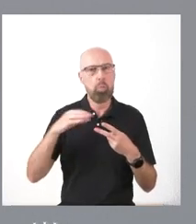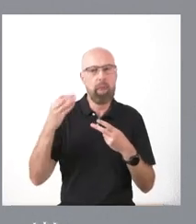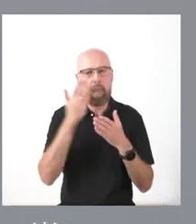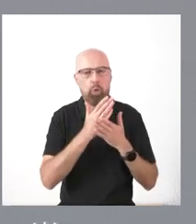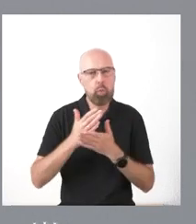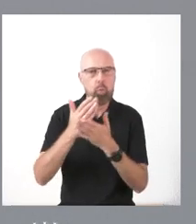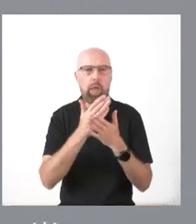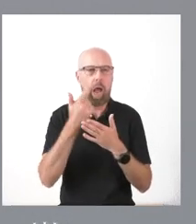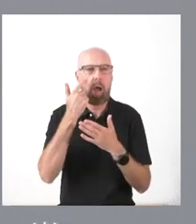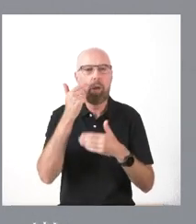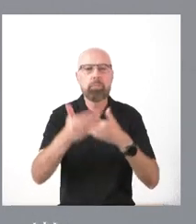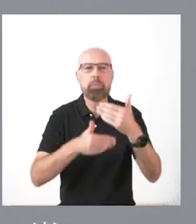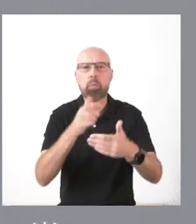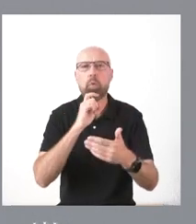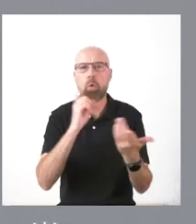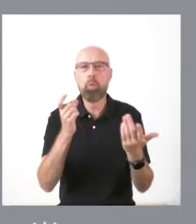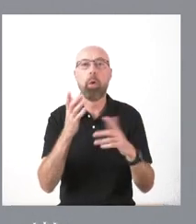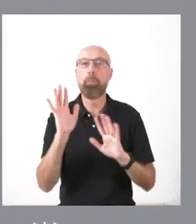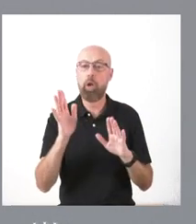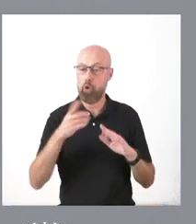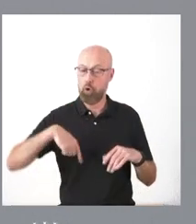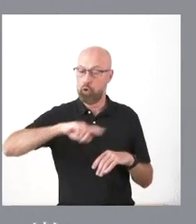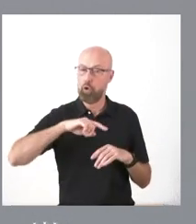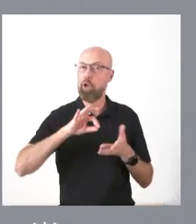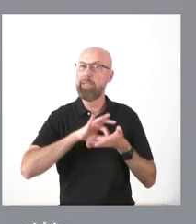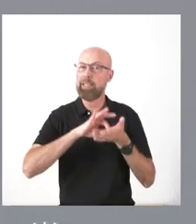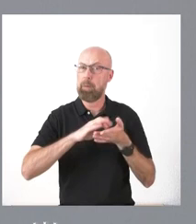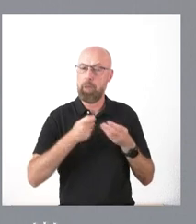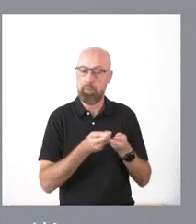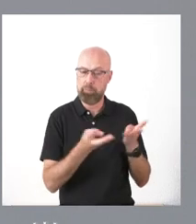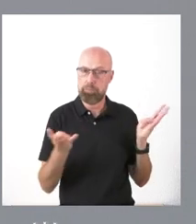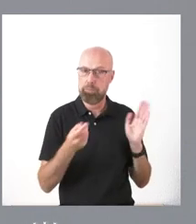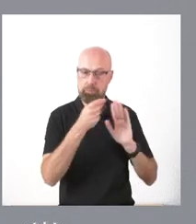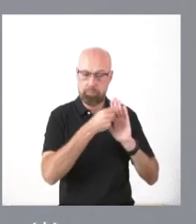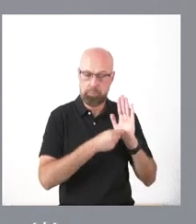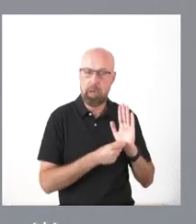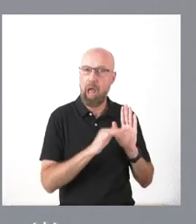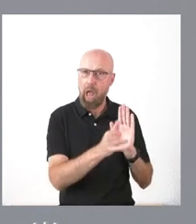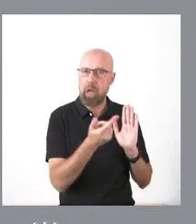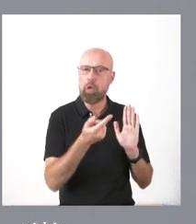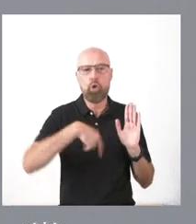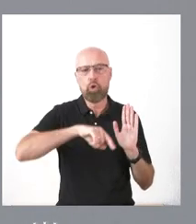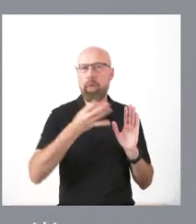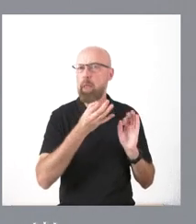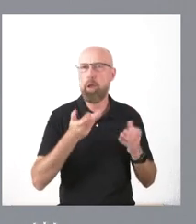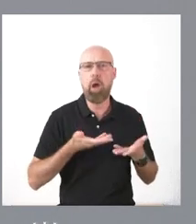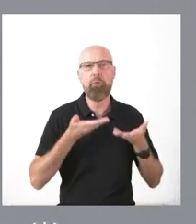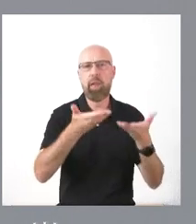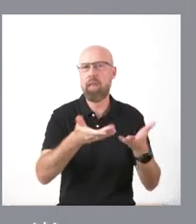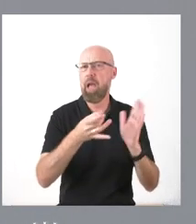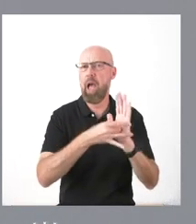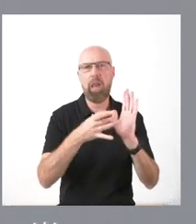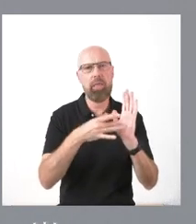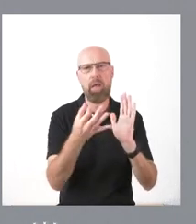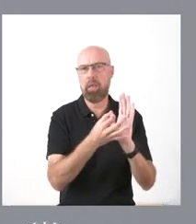nada está descartado pero nosotros tenemos una cartera de servicio a la que tenemos que hacer frente la tenemos que hacer frente con calidad y esta es la tarea